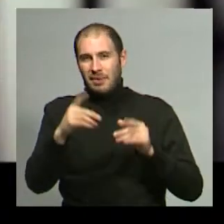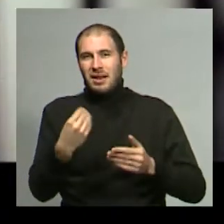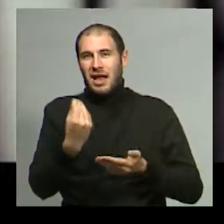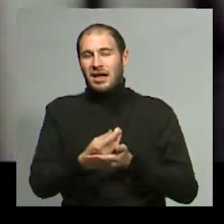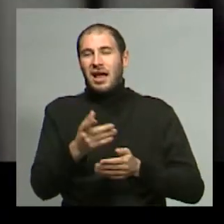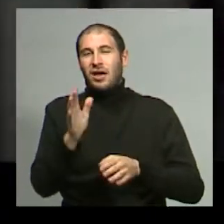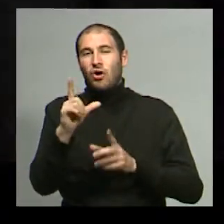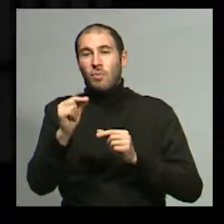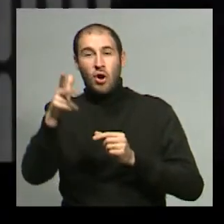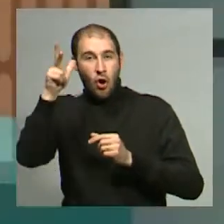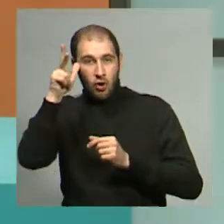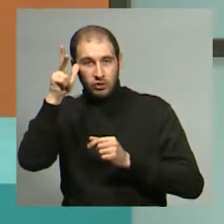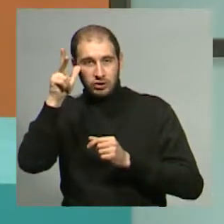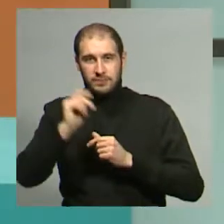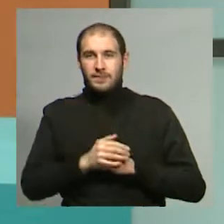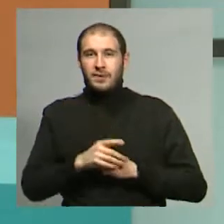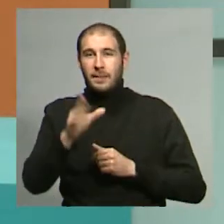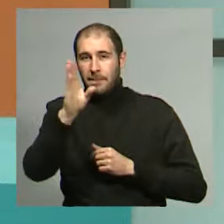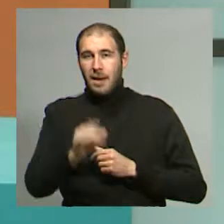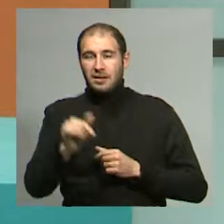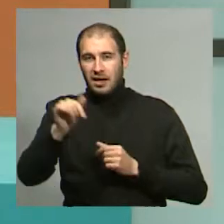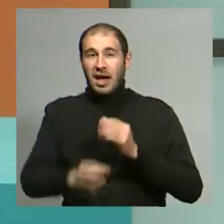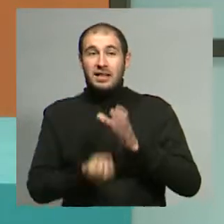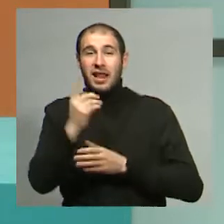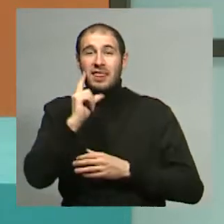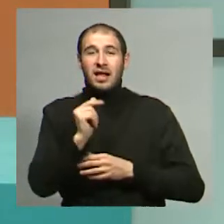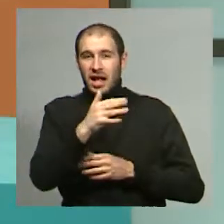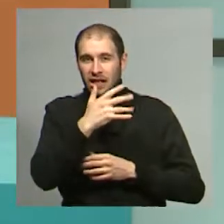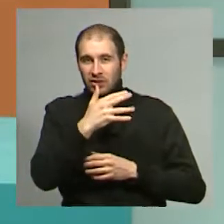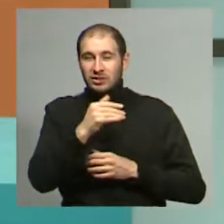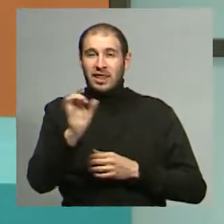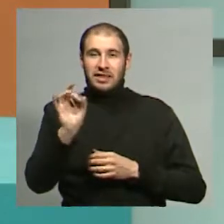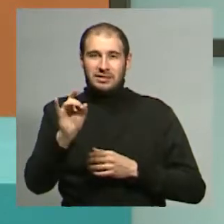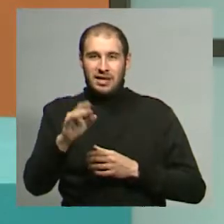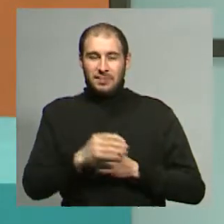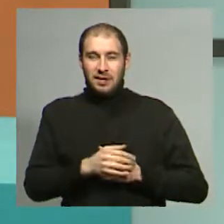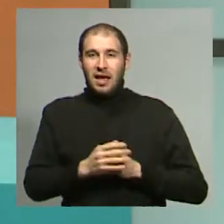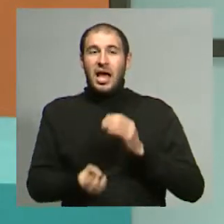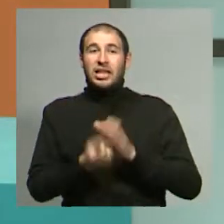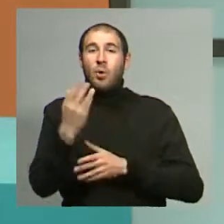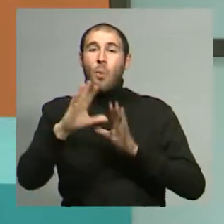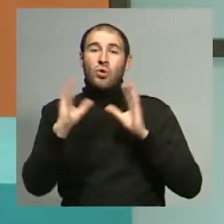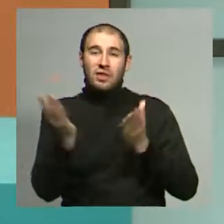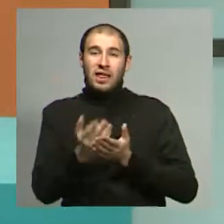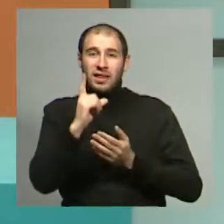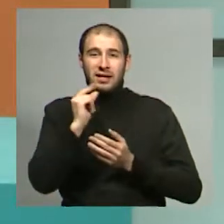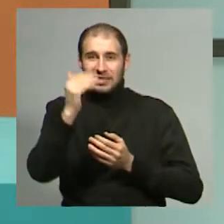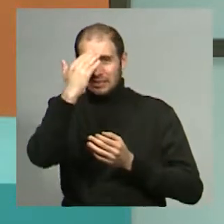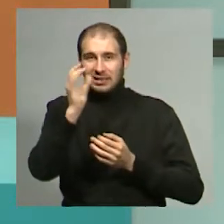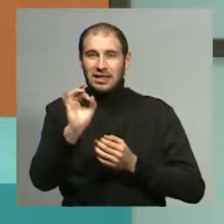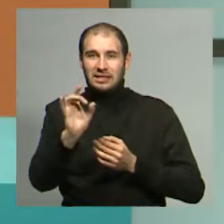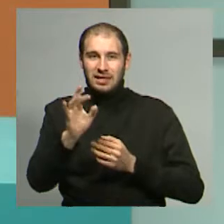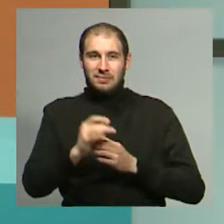este episodio 8. Aquí en nuestro país se va a estrenar el 14 de diciembre y el estreno mundial es el 15 de